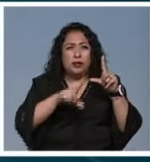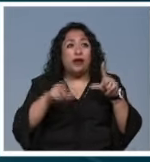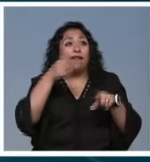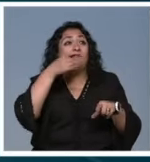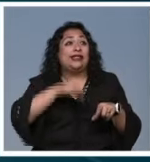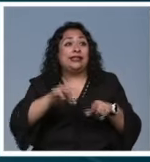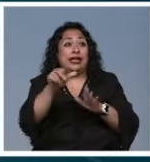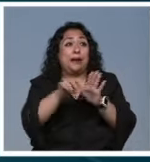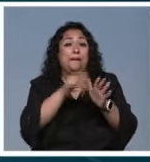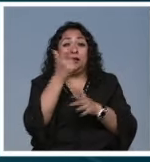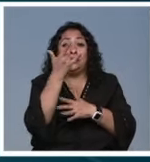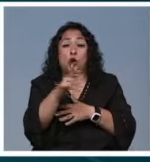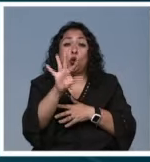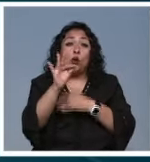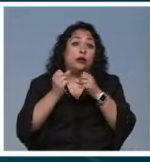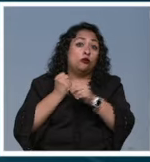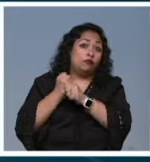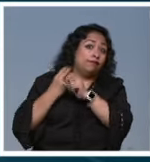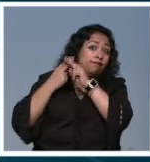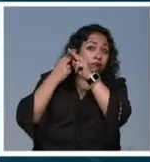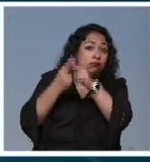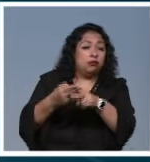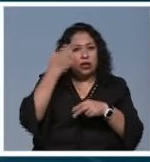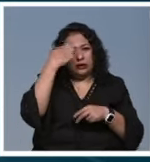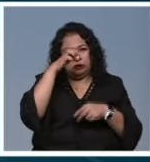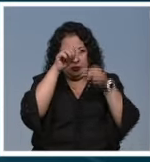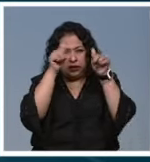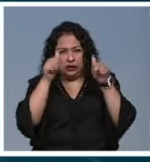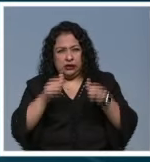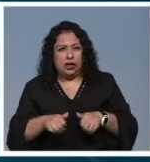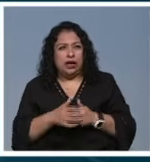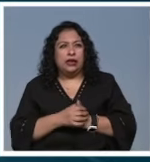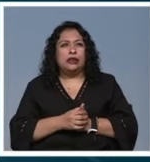celebra este mes de julio 4 décadas de trayectoria artística.